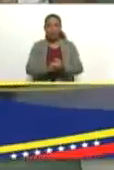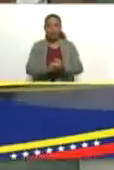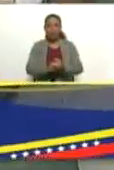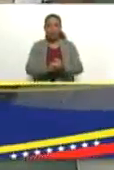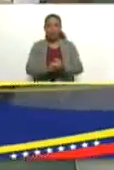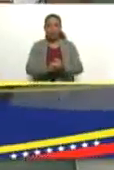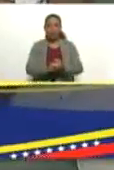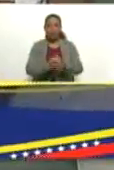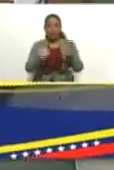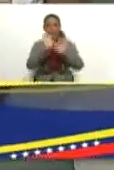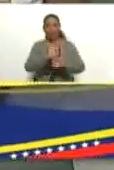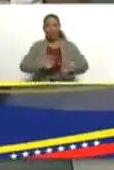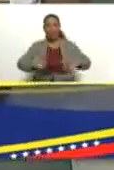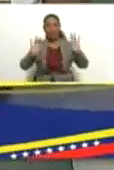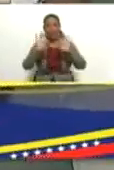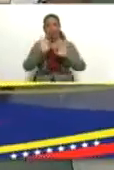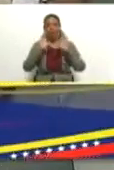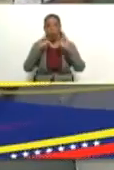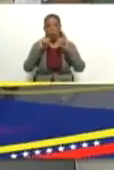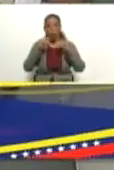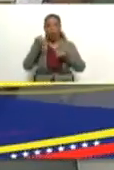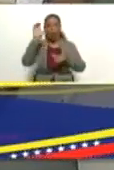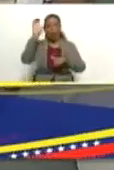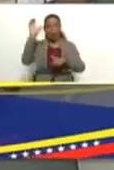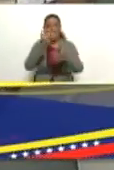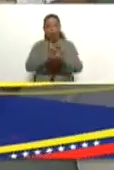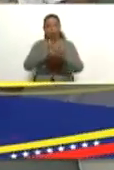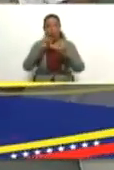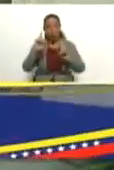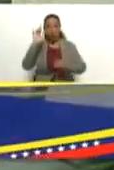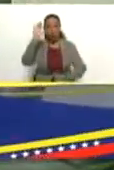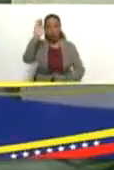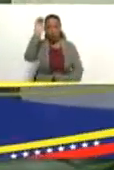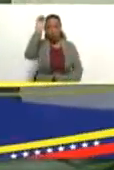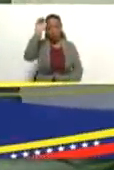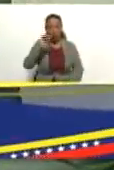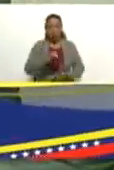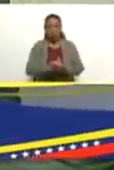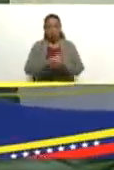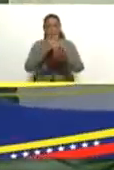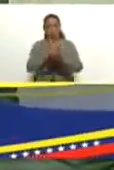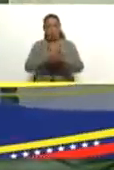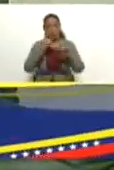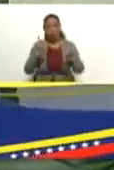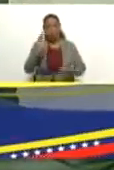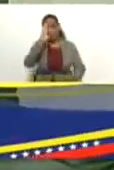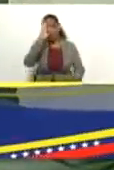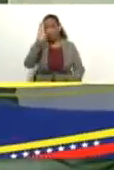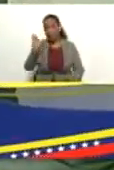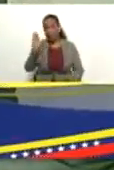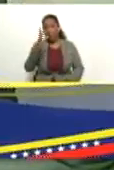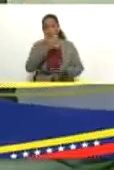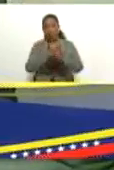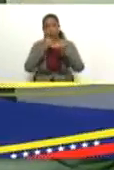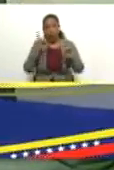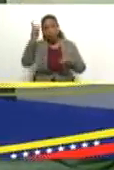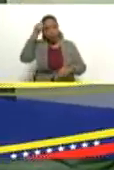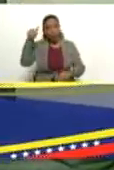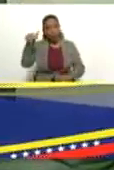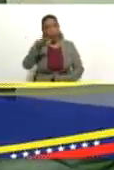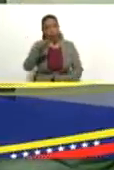Y nadie hablaba en este país de una democracia del futuro, de una democracia directa, una democracia donde el pueblo